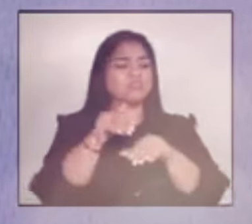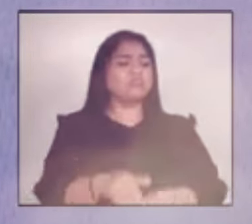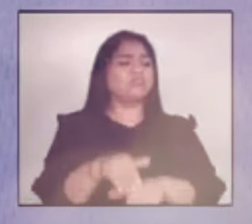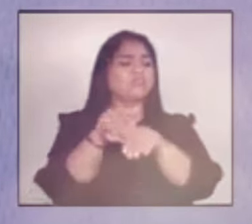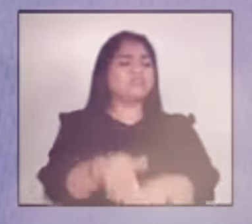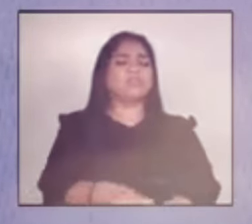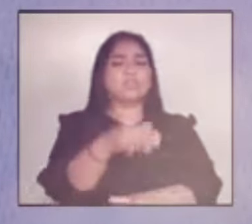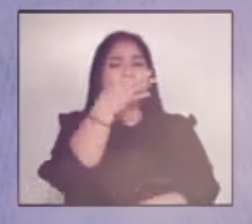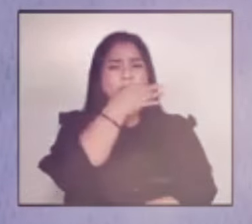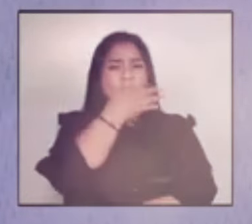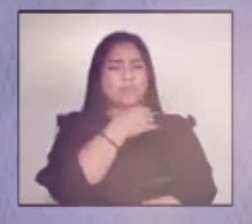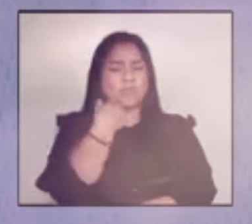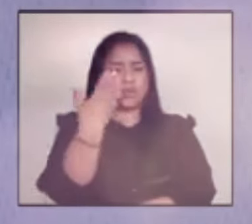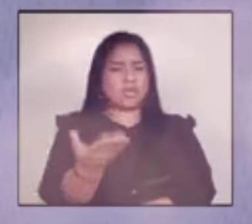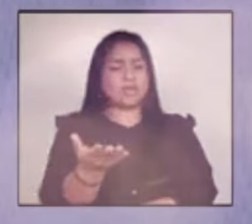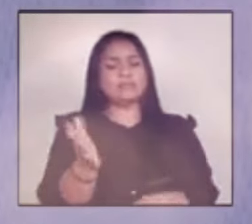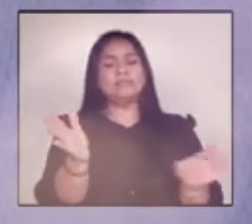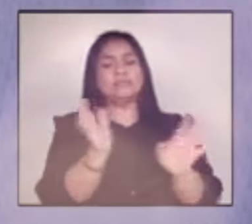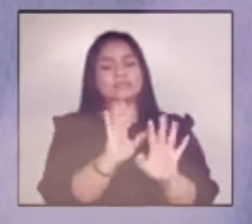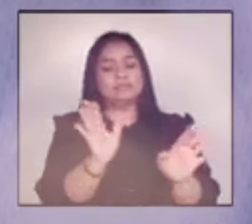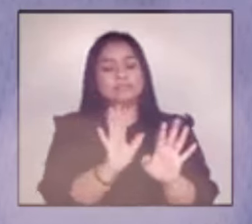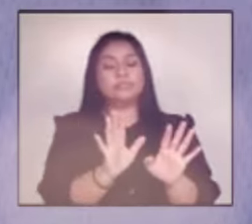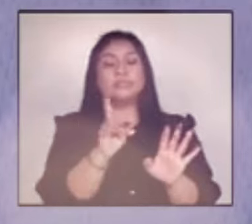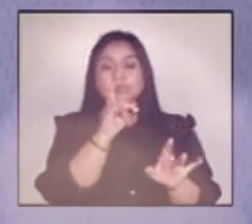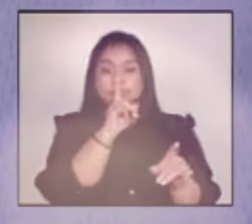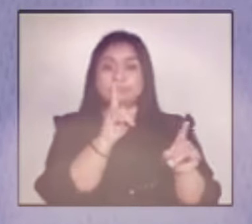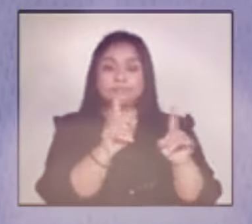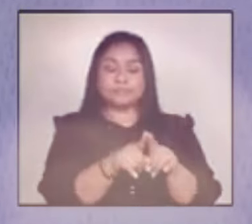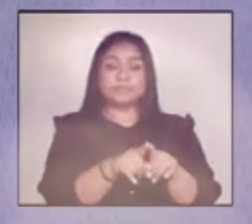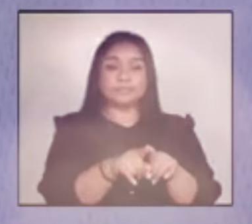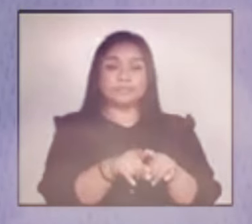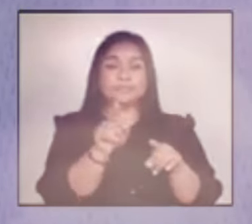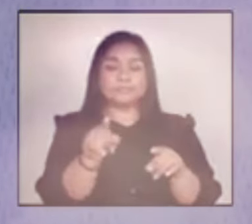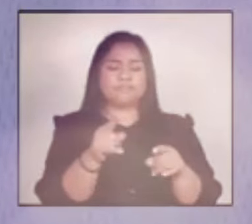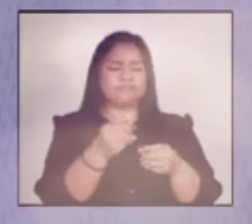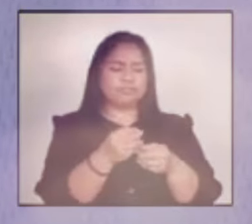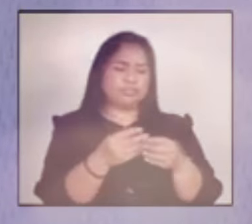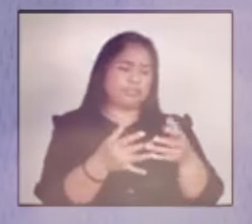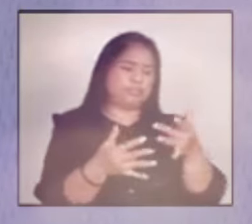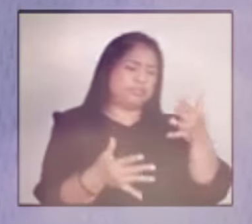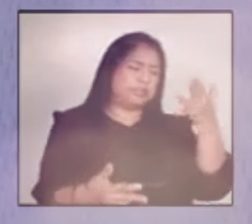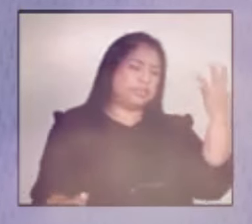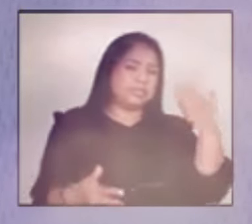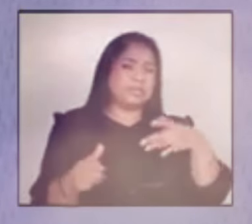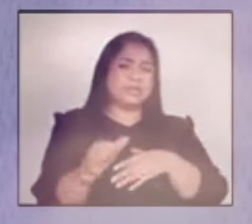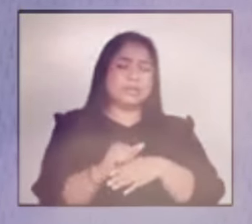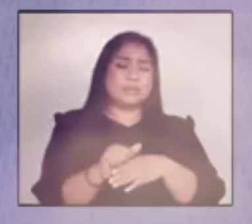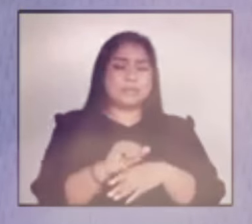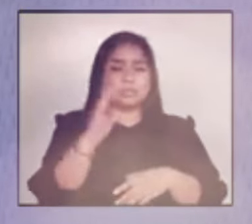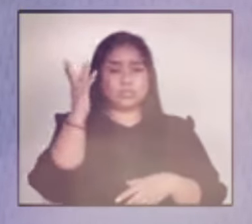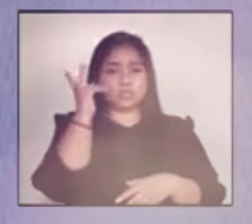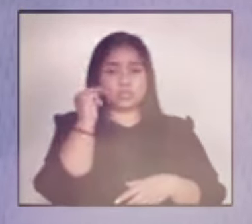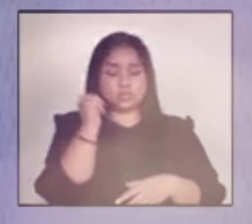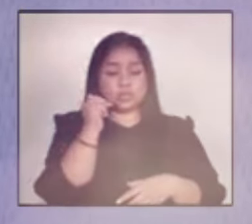a la mujer que tiene al lado. Y así, en un sinfín de prácticas cotidianas, de